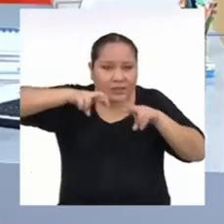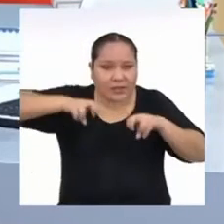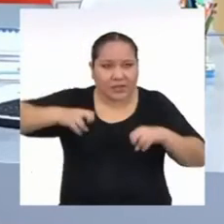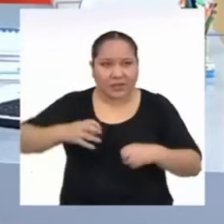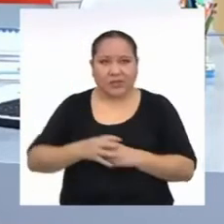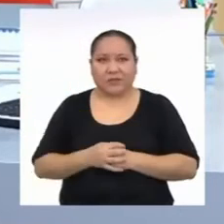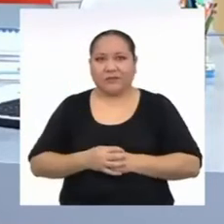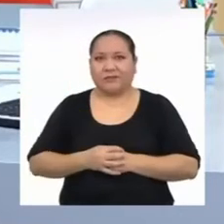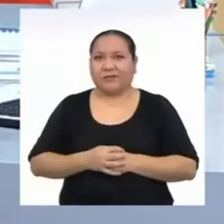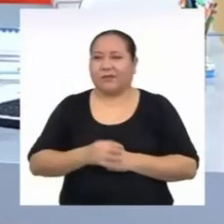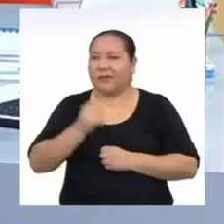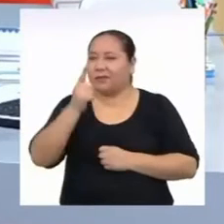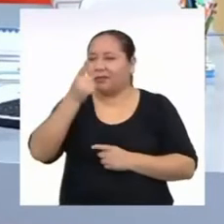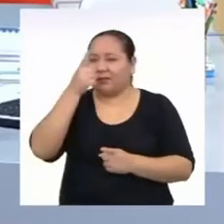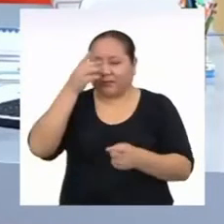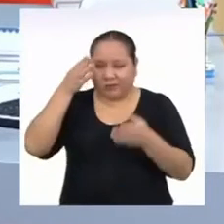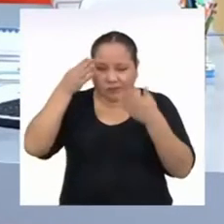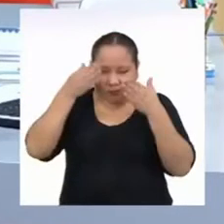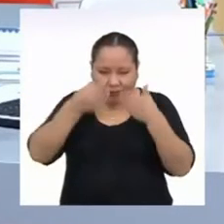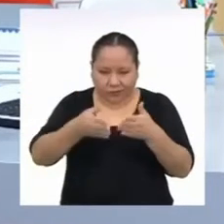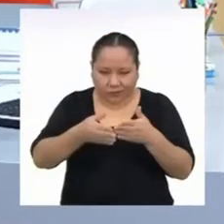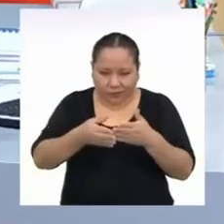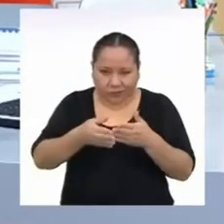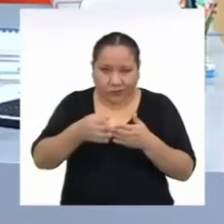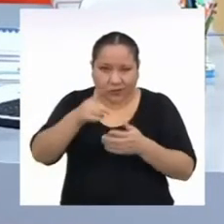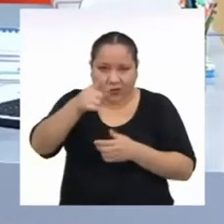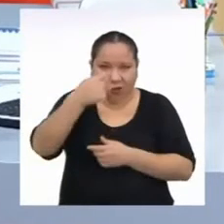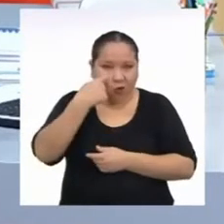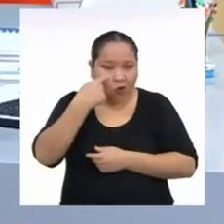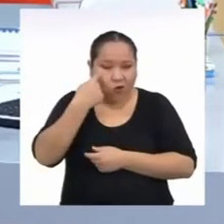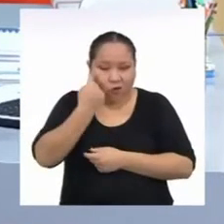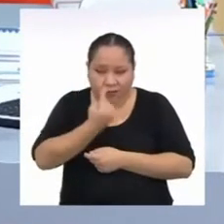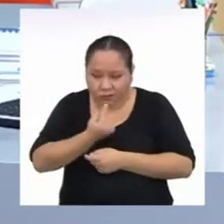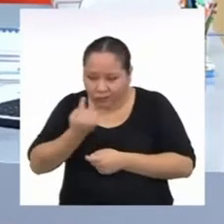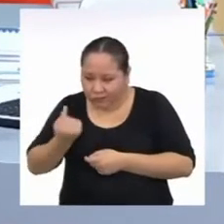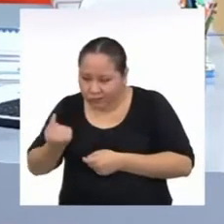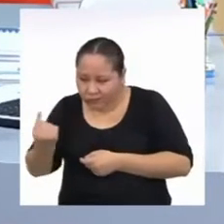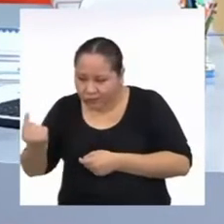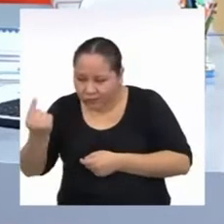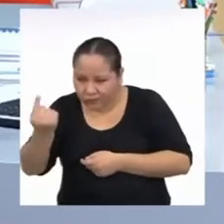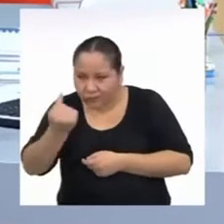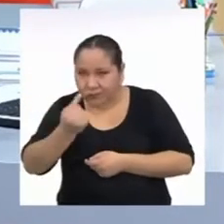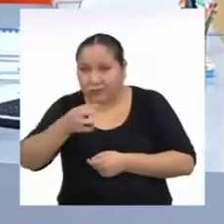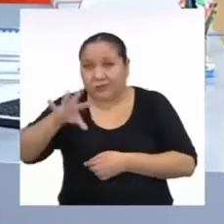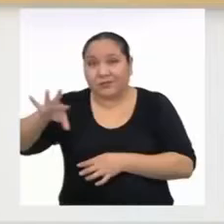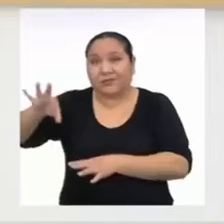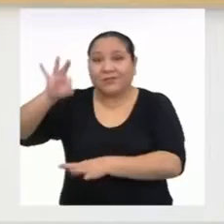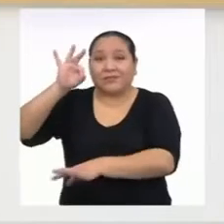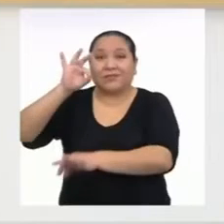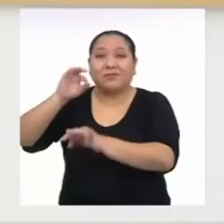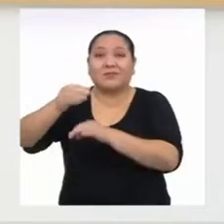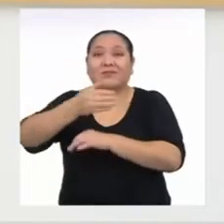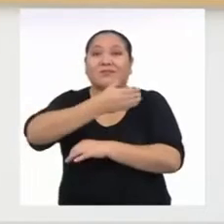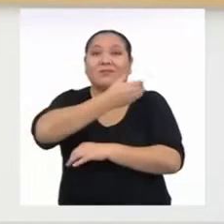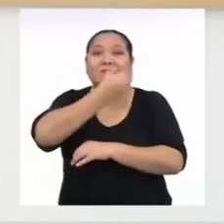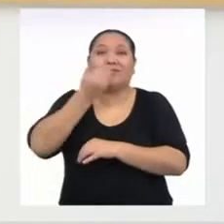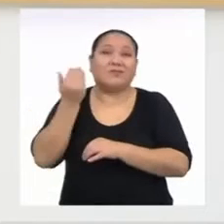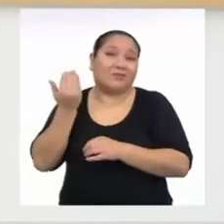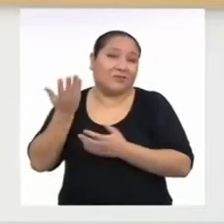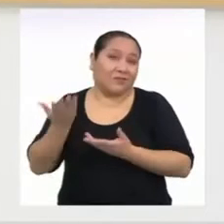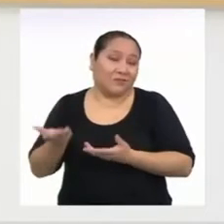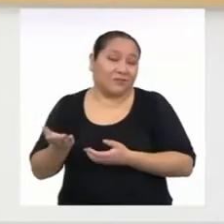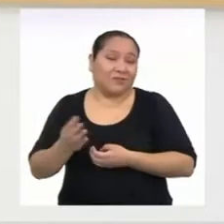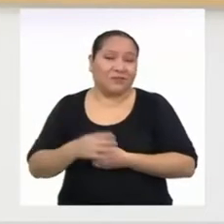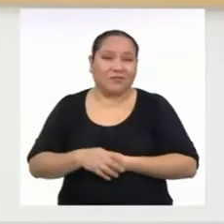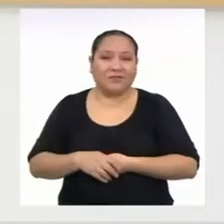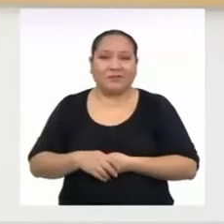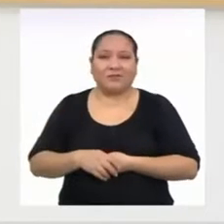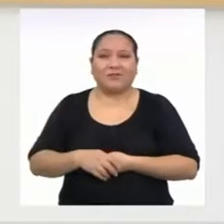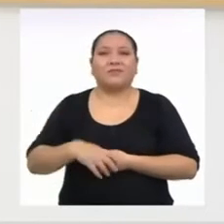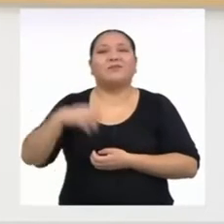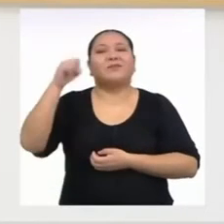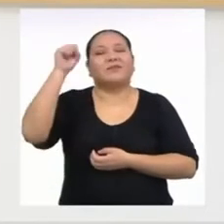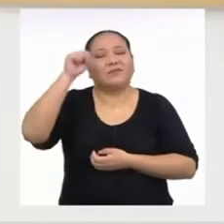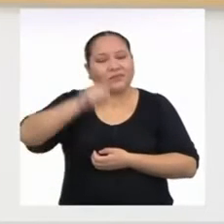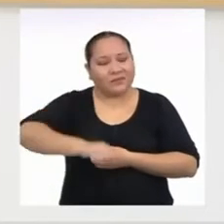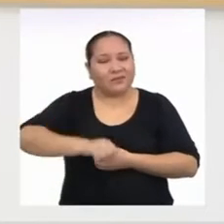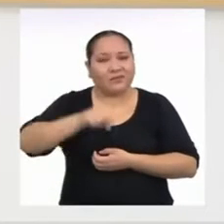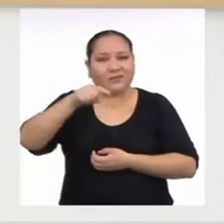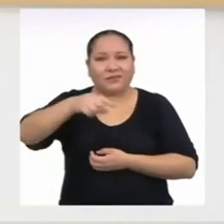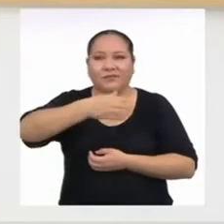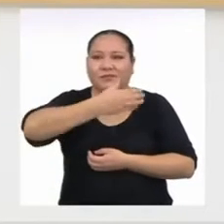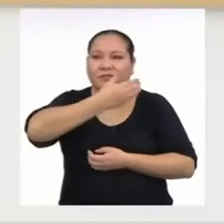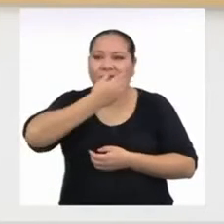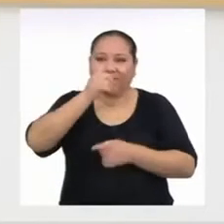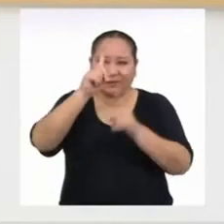clave está en conocer bien cada uno de ellos para elegir la mejor opción. Así es. Así tendrás la mejor